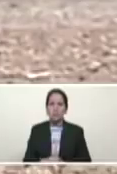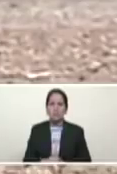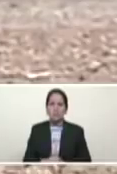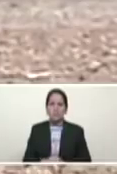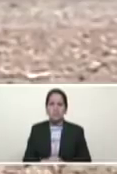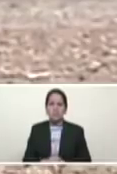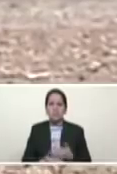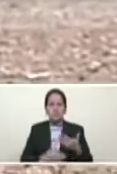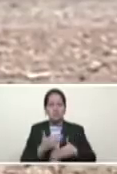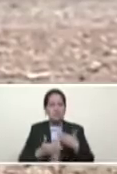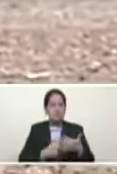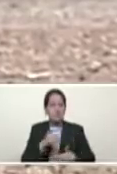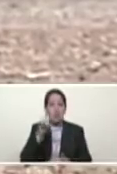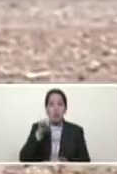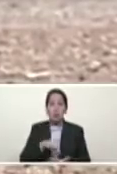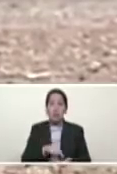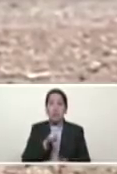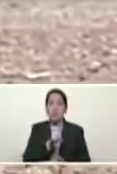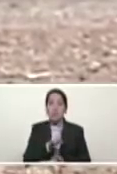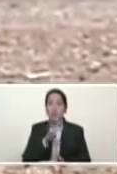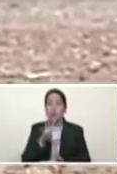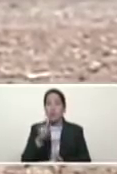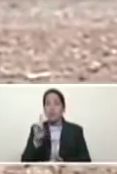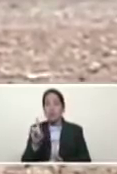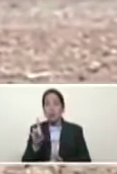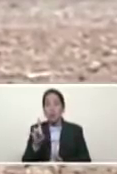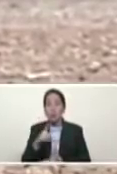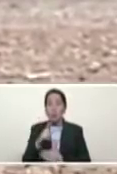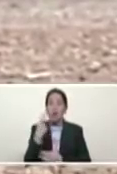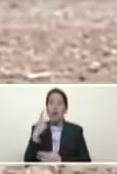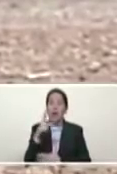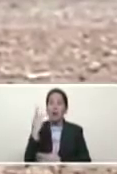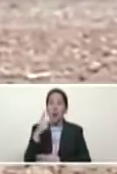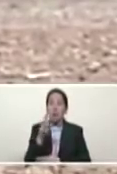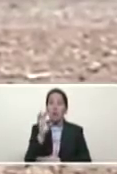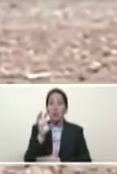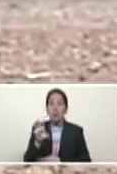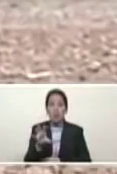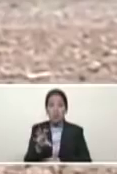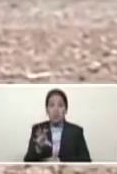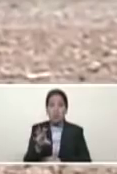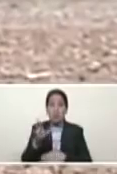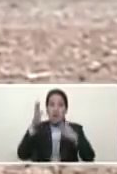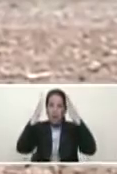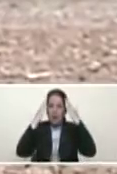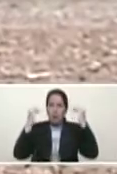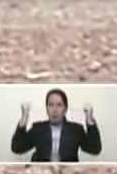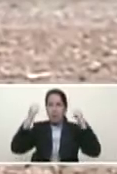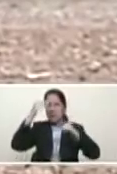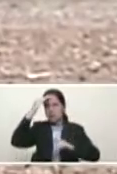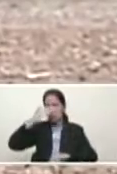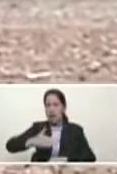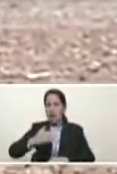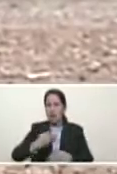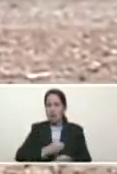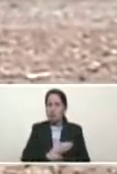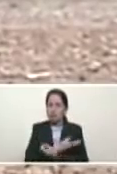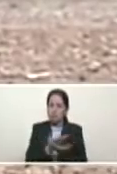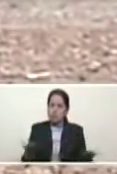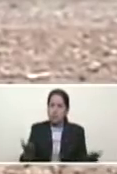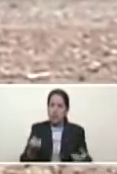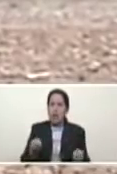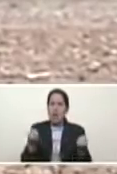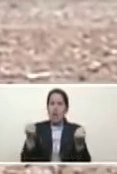las 1.141 parroquias del país. La milicia entra directamente a la distribución de los